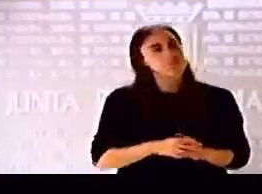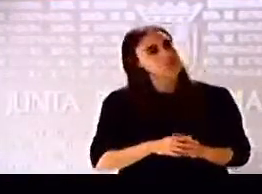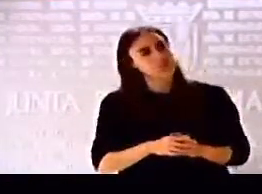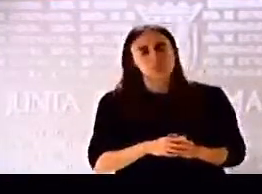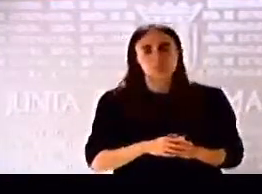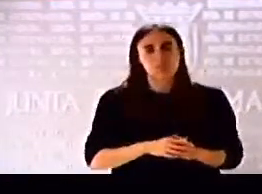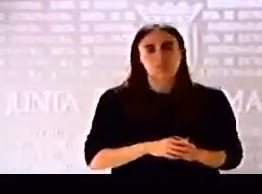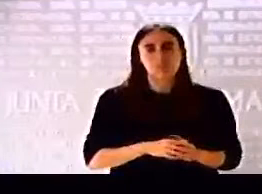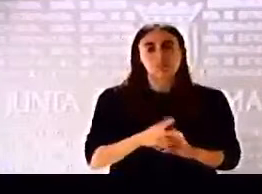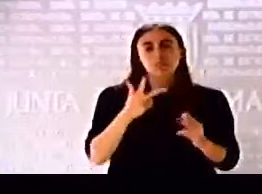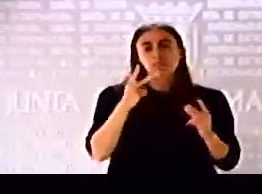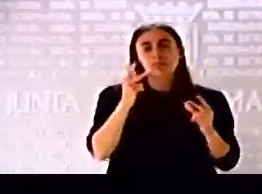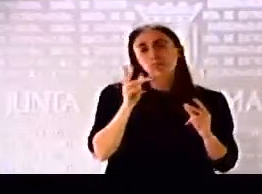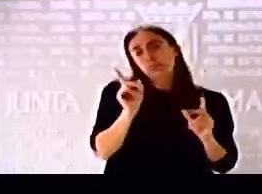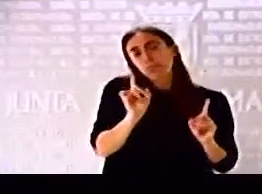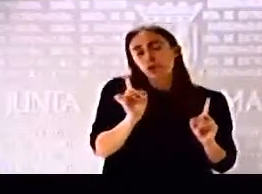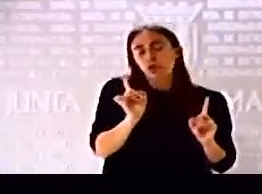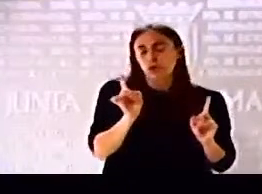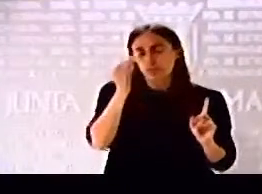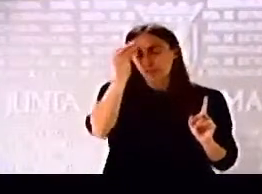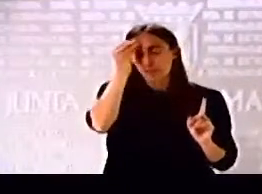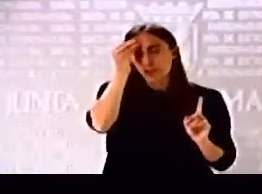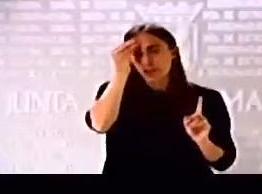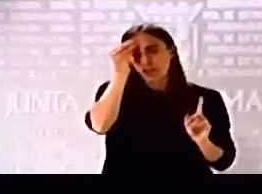creo que... Vamos a ver.